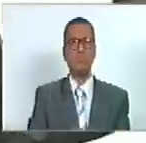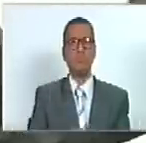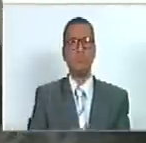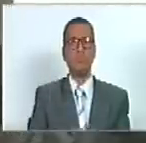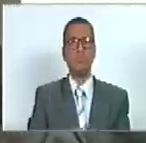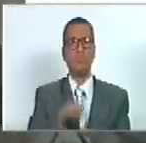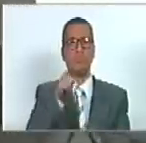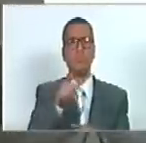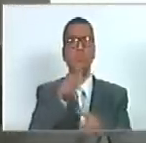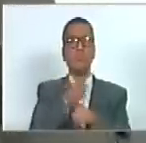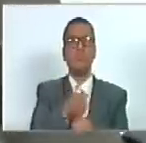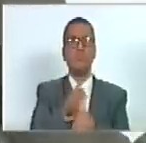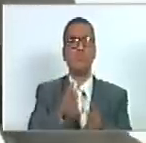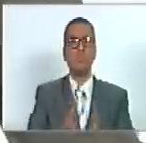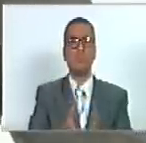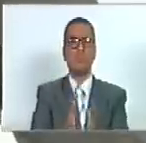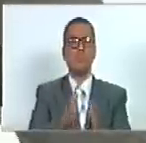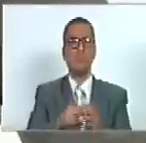cuando iba a nacer,